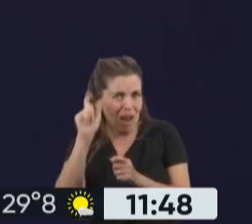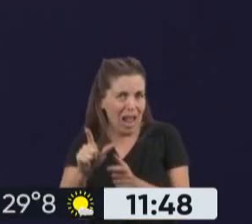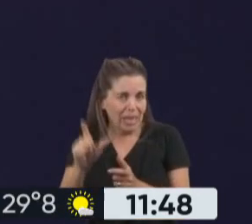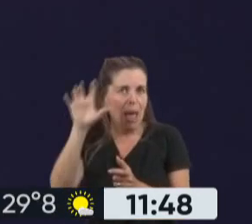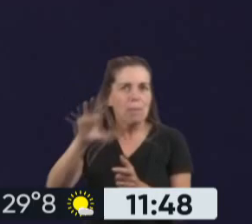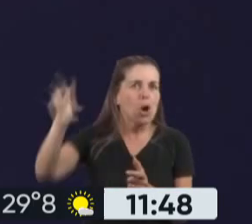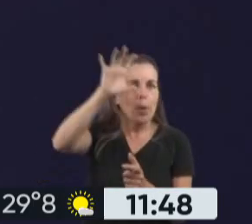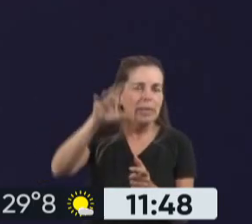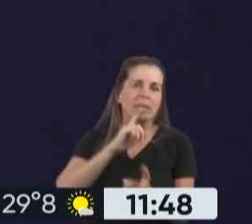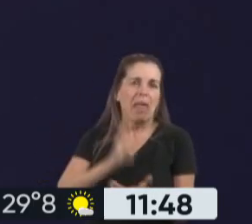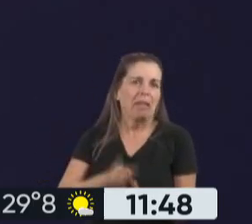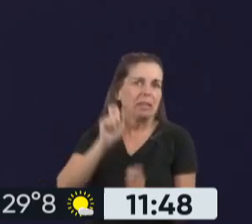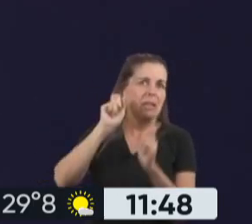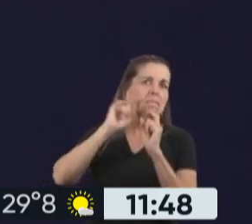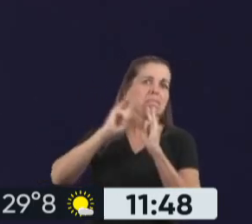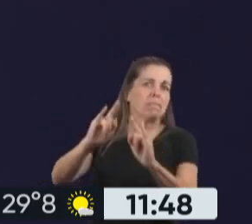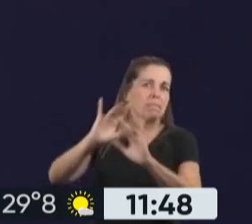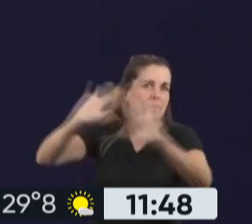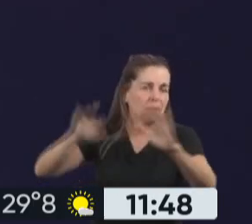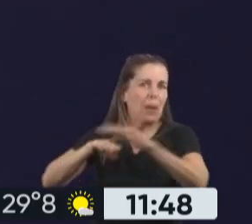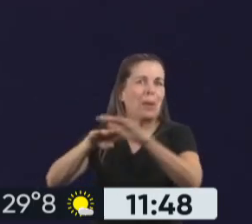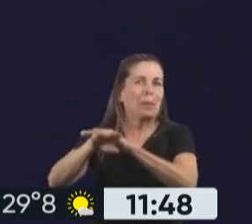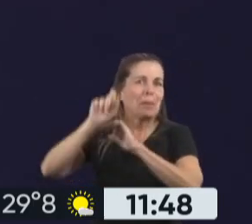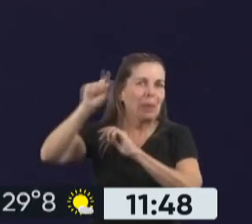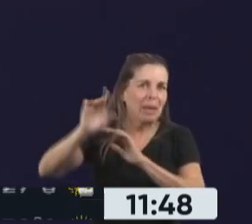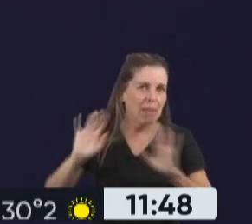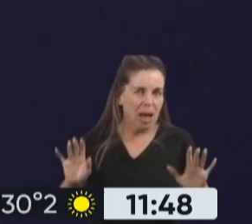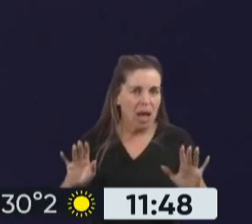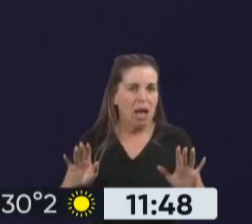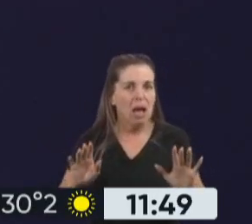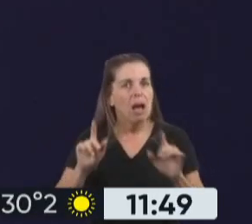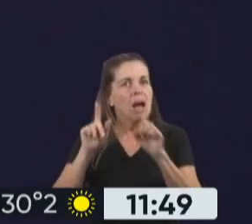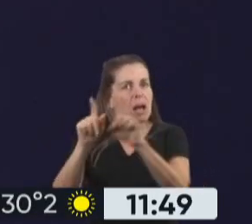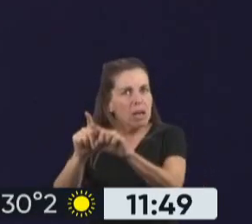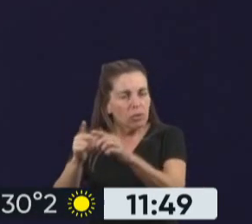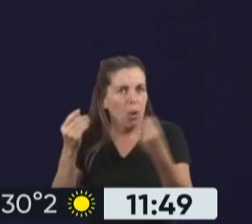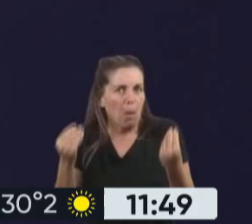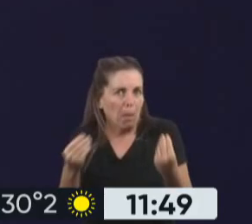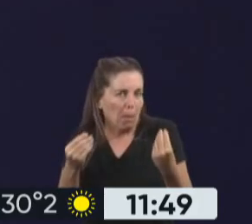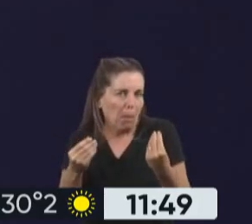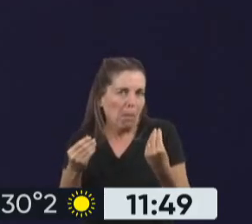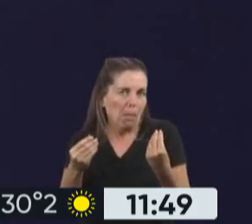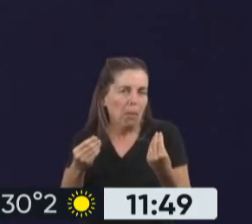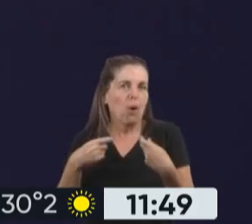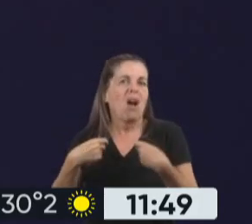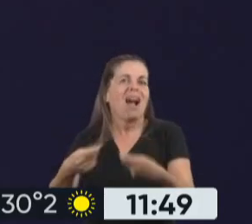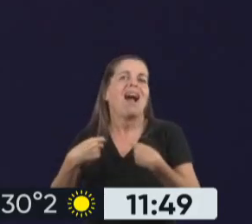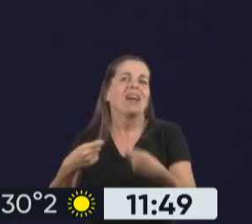otro papelito que alguna provincia imprima, no es ni más que descontrol en el gasto, ¿no? En